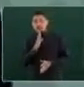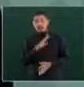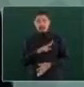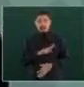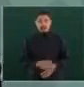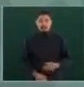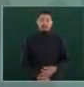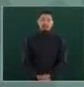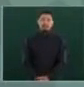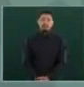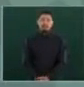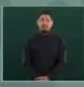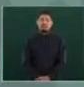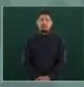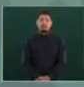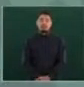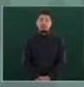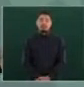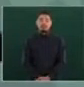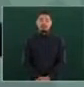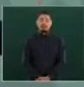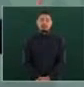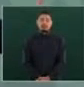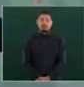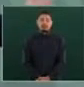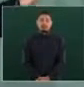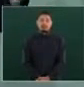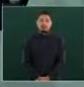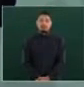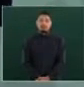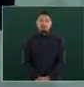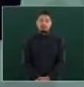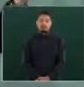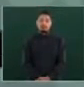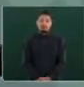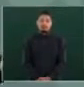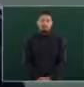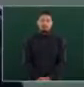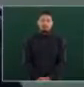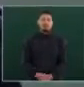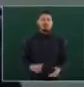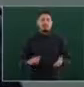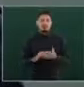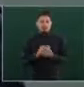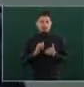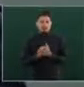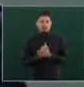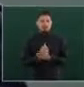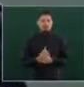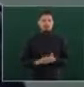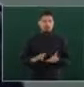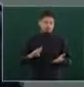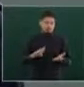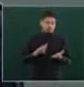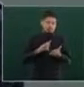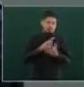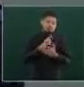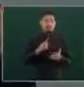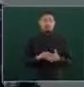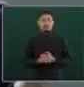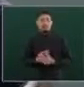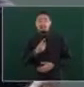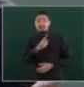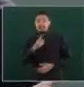manera proponiendo este regresar a los básicos que es regresar a esta primera institución de la sociedad que es la familia